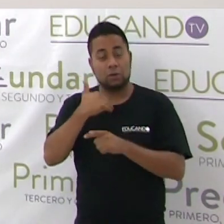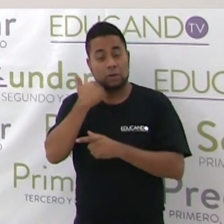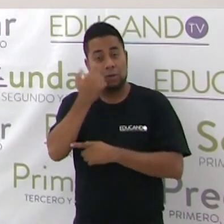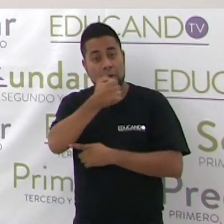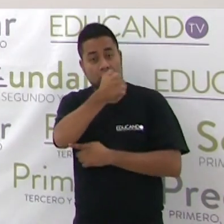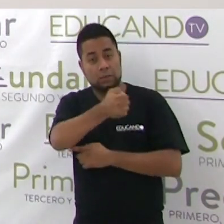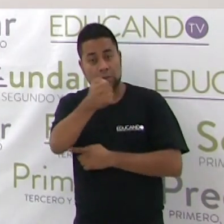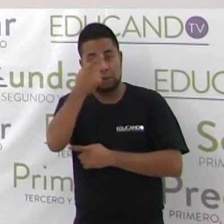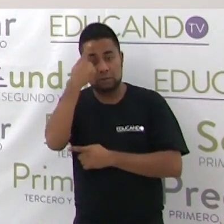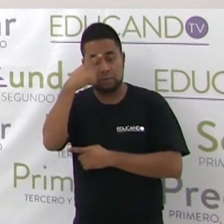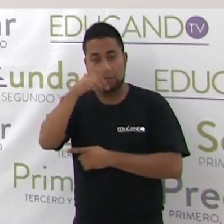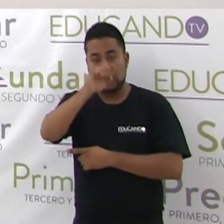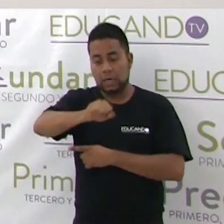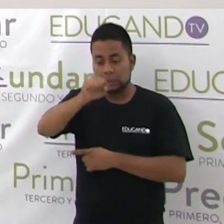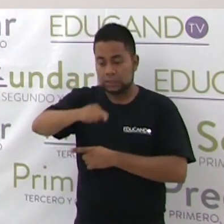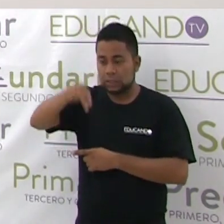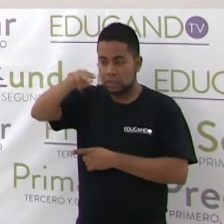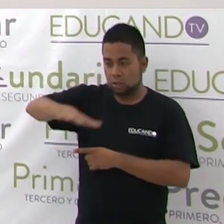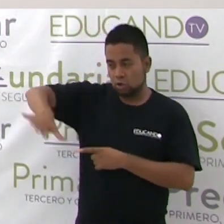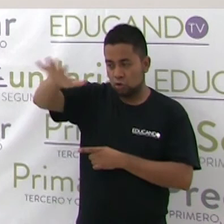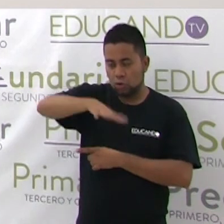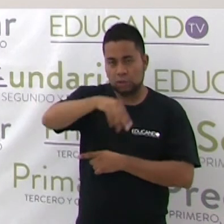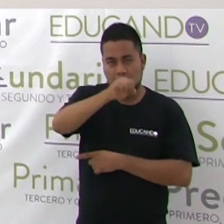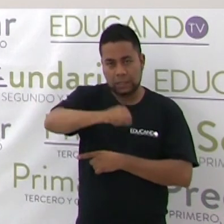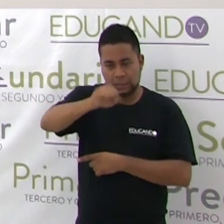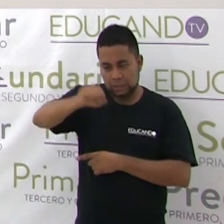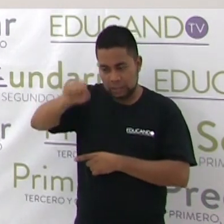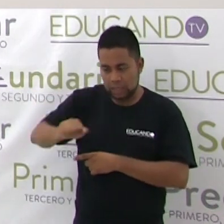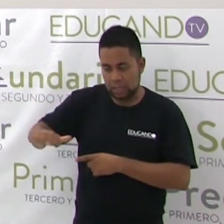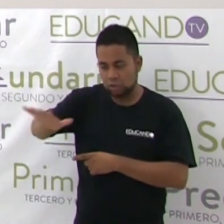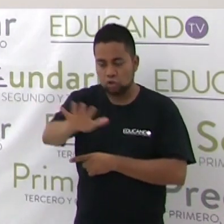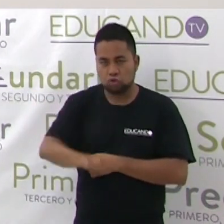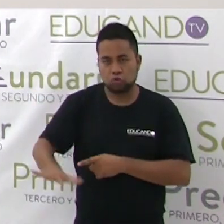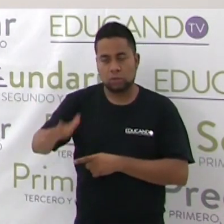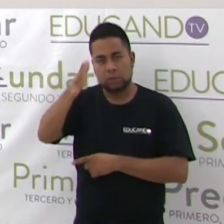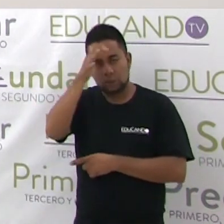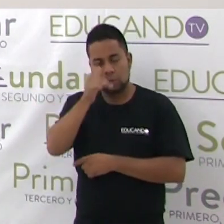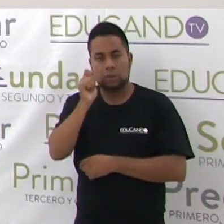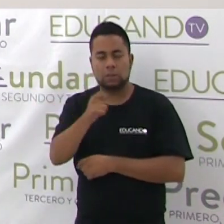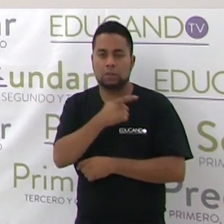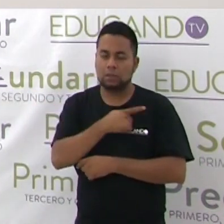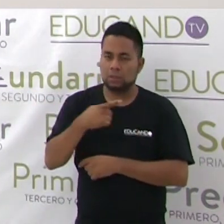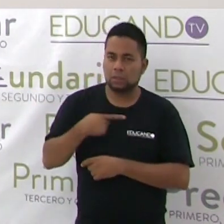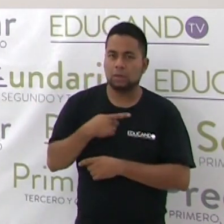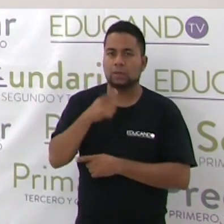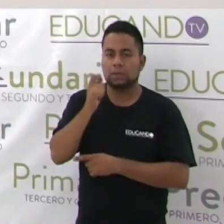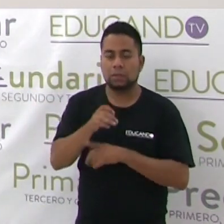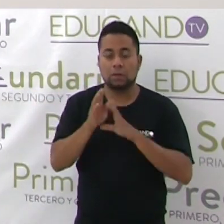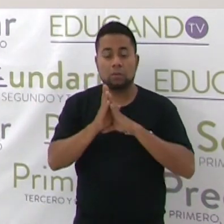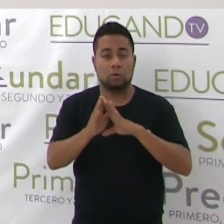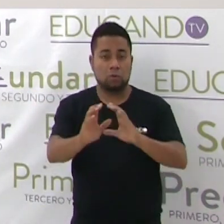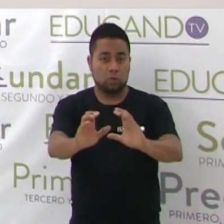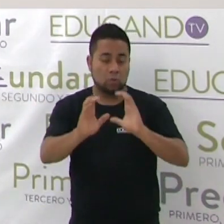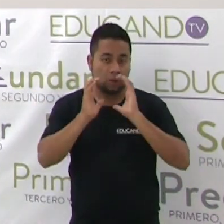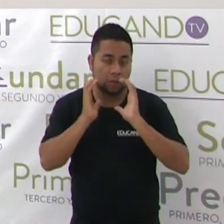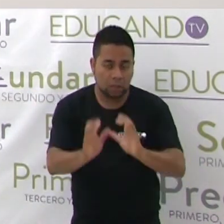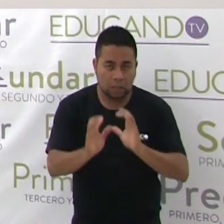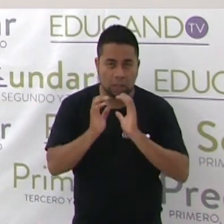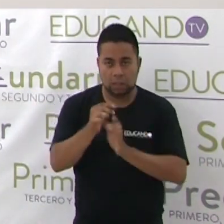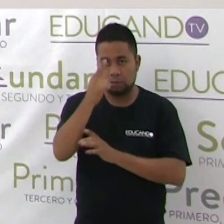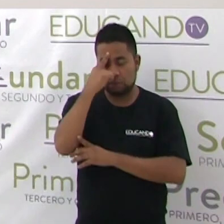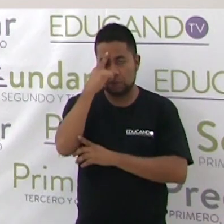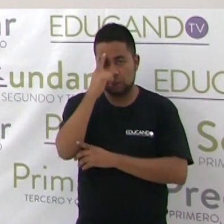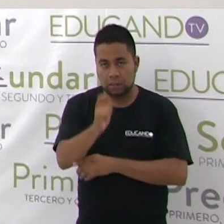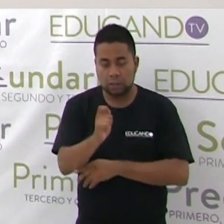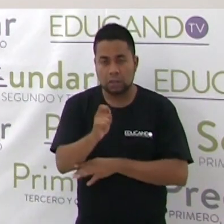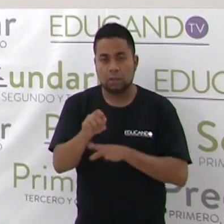un saludo a la Sierra Norte y a la Sierra Sur. Recordemos que debemos de tomar precauciones para